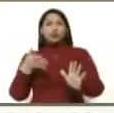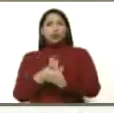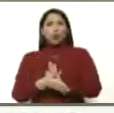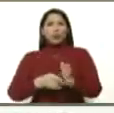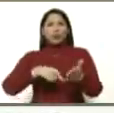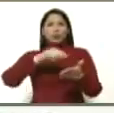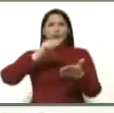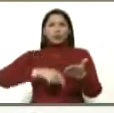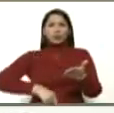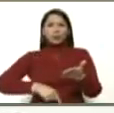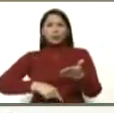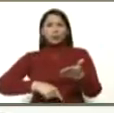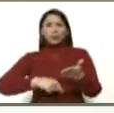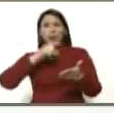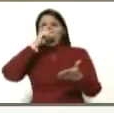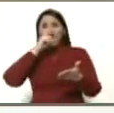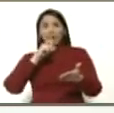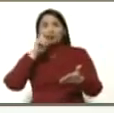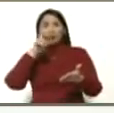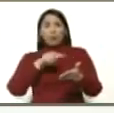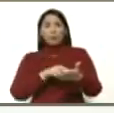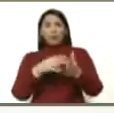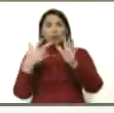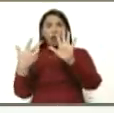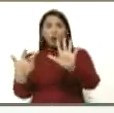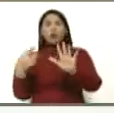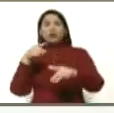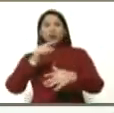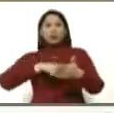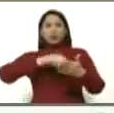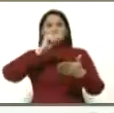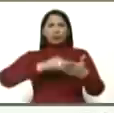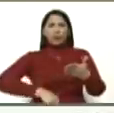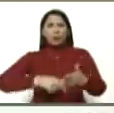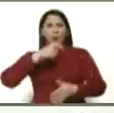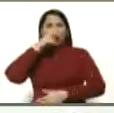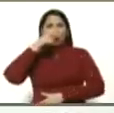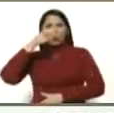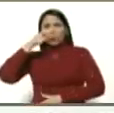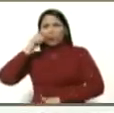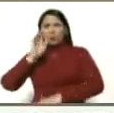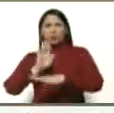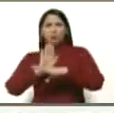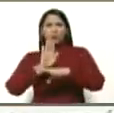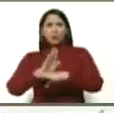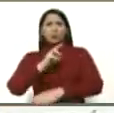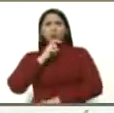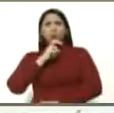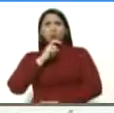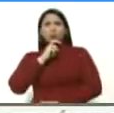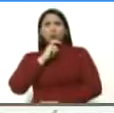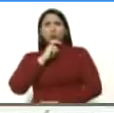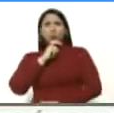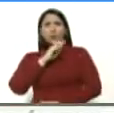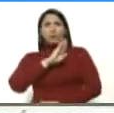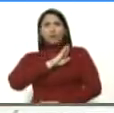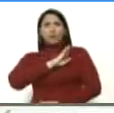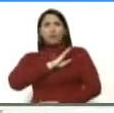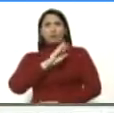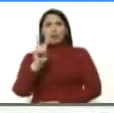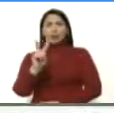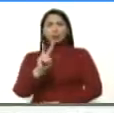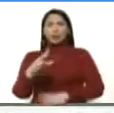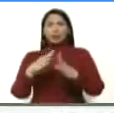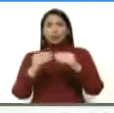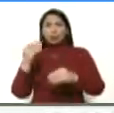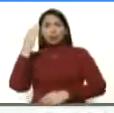contrato que se firma en el año 2008, es un contrato de custodia del oro venezolano. Como todos ya